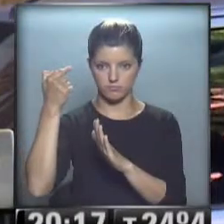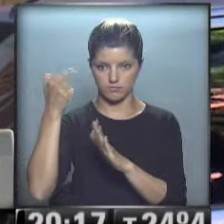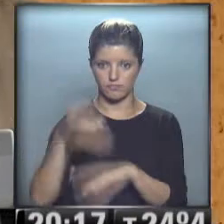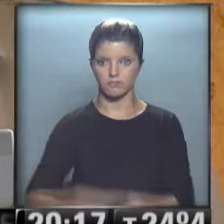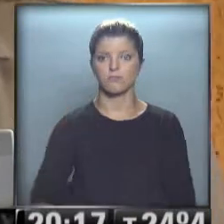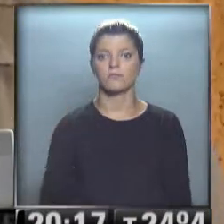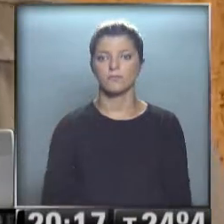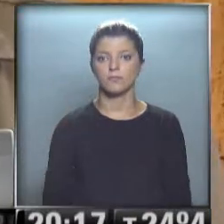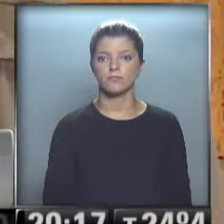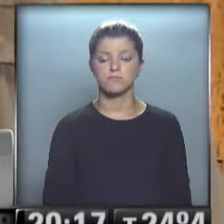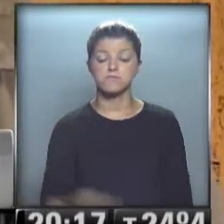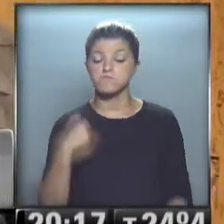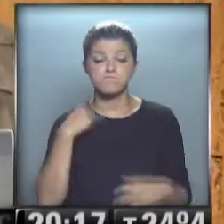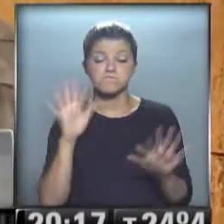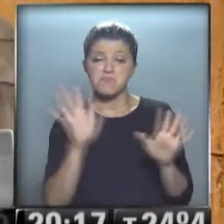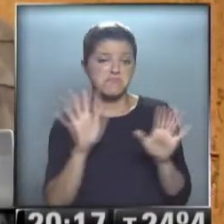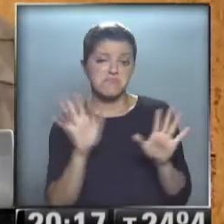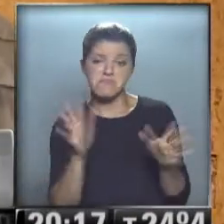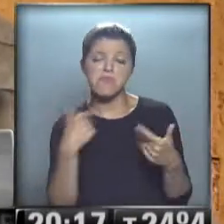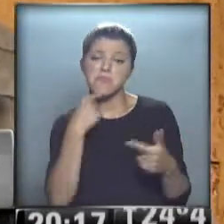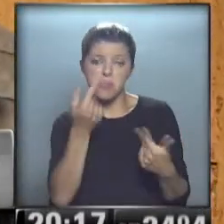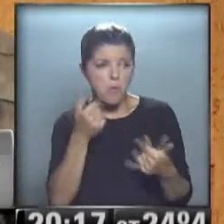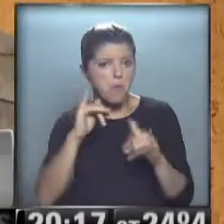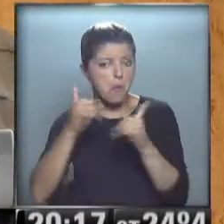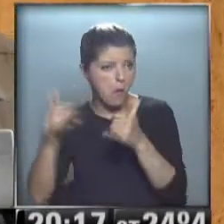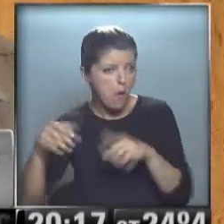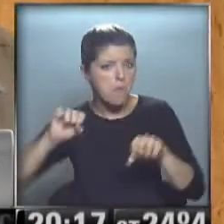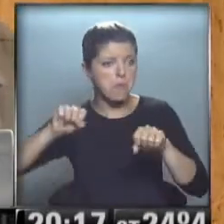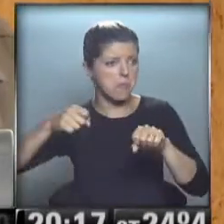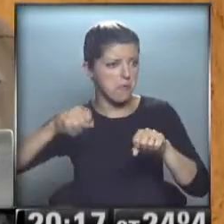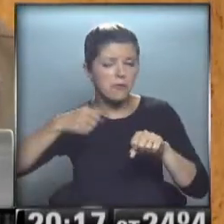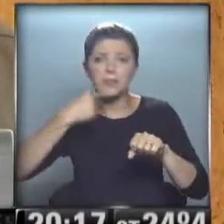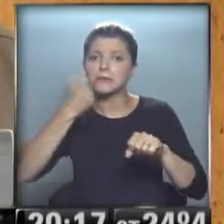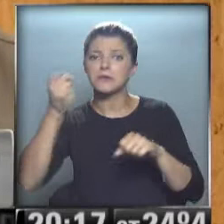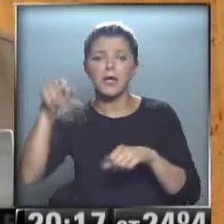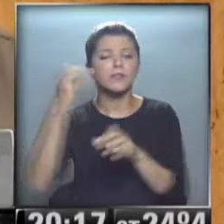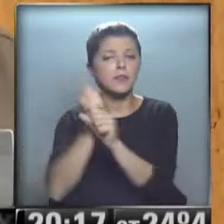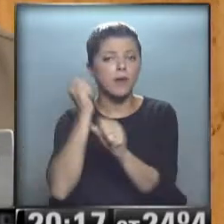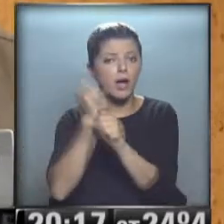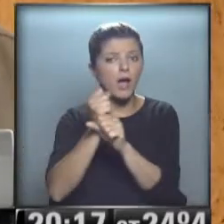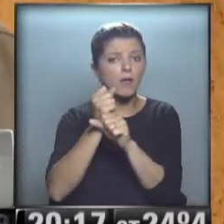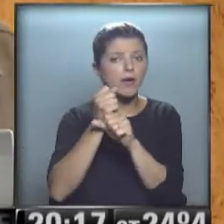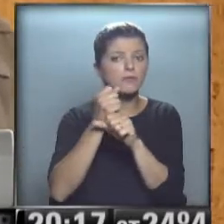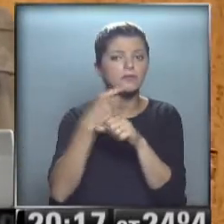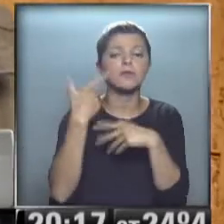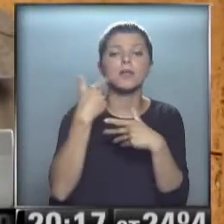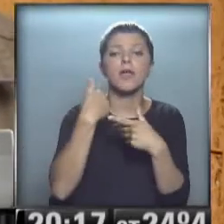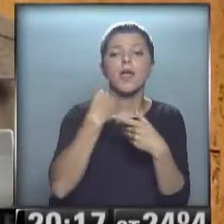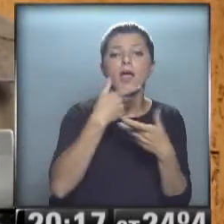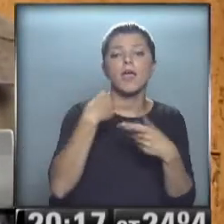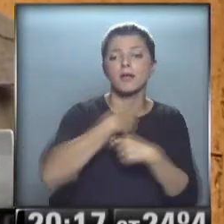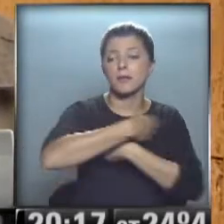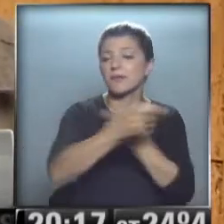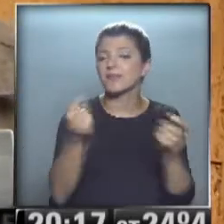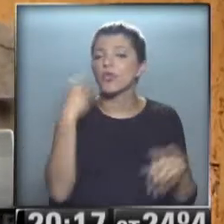detención. No, digamos, era un pibe joven que tenía una moto, él decía que hacía delivery, así que no sé, una motito tenía